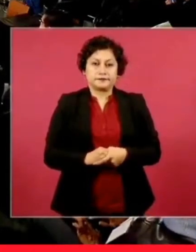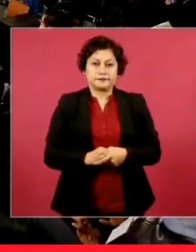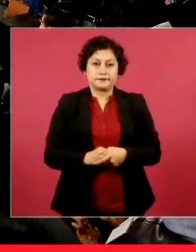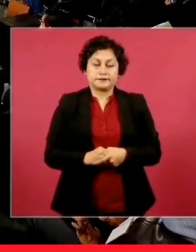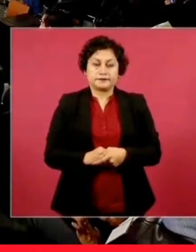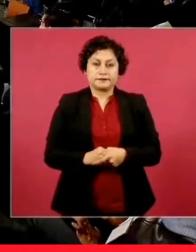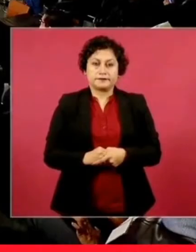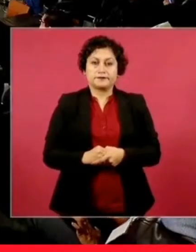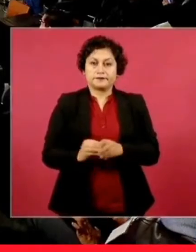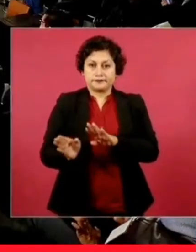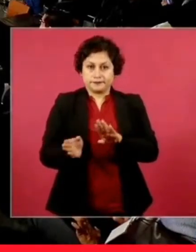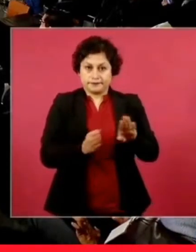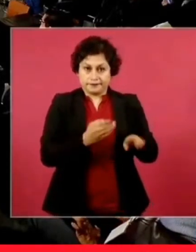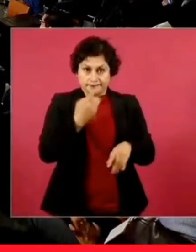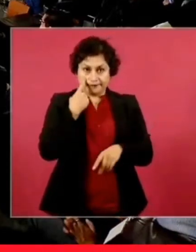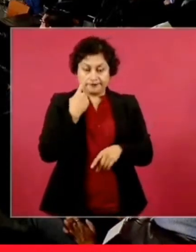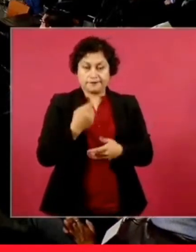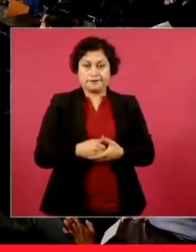Adelante.